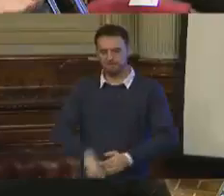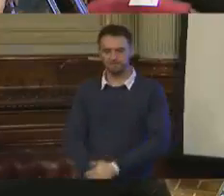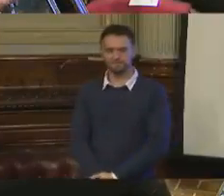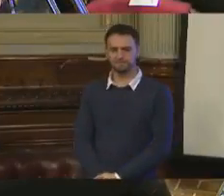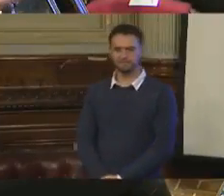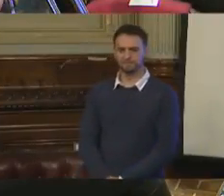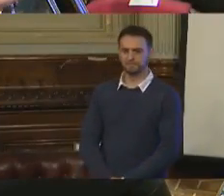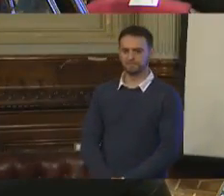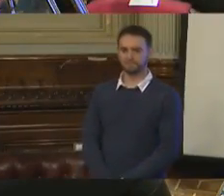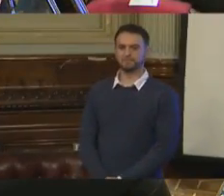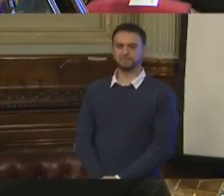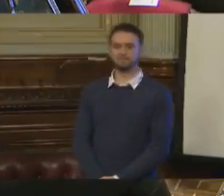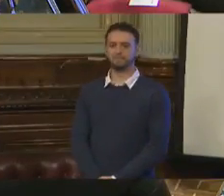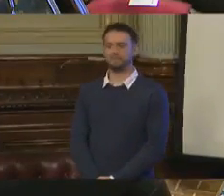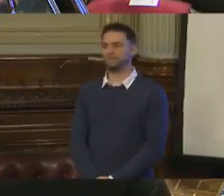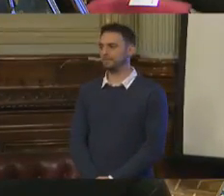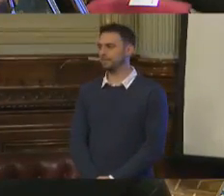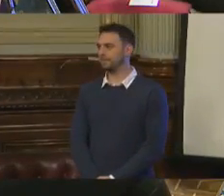gracias